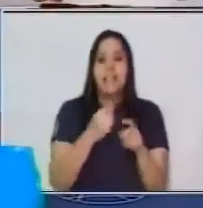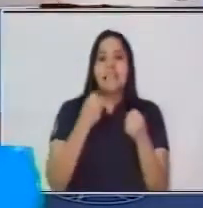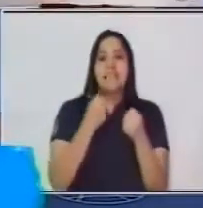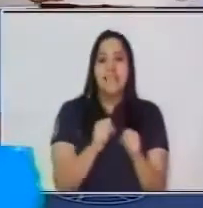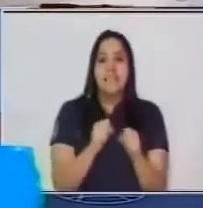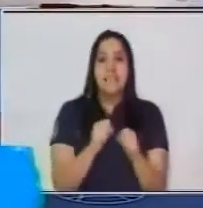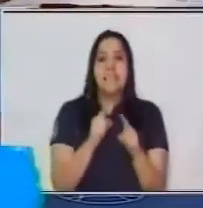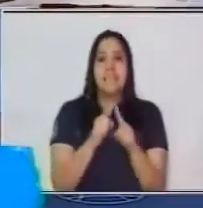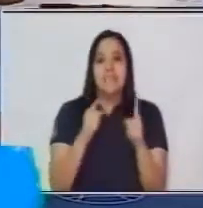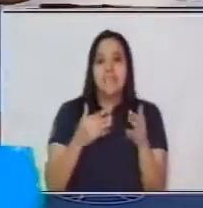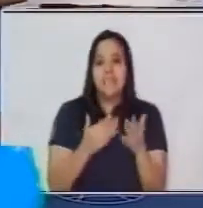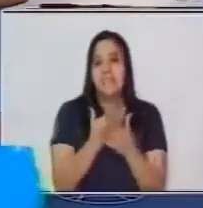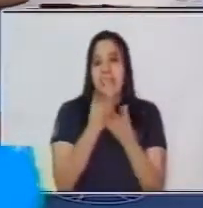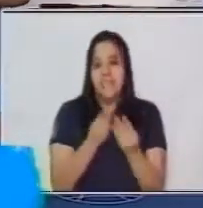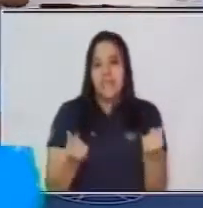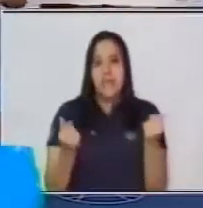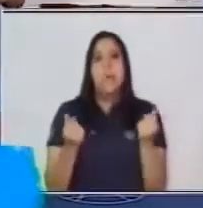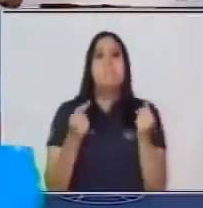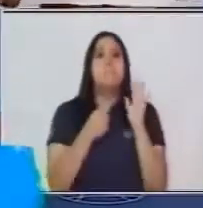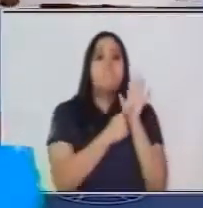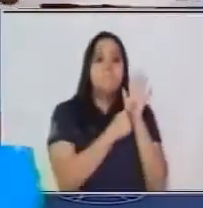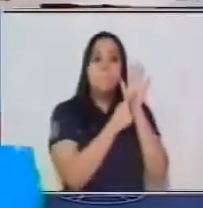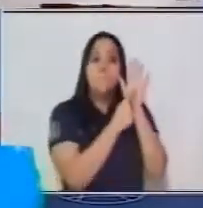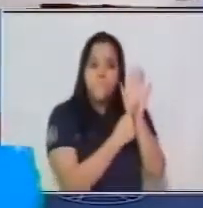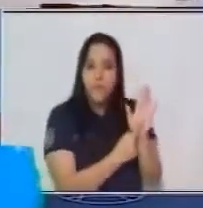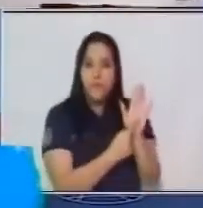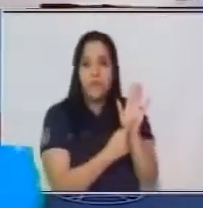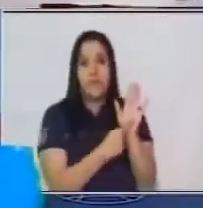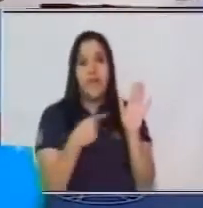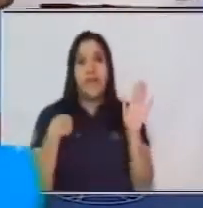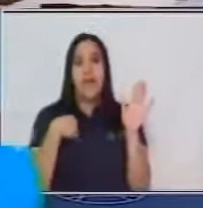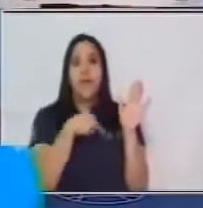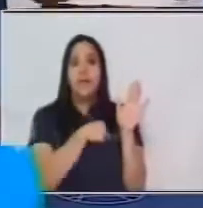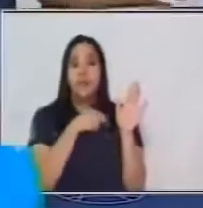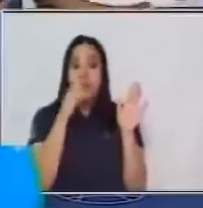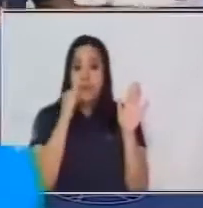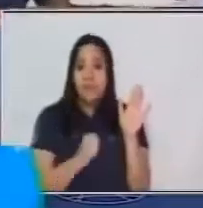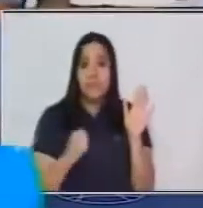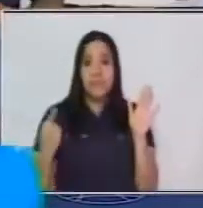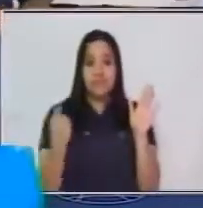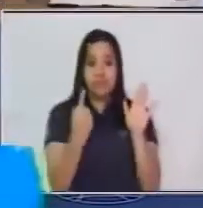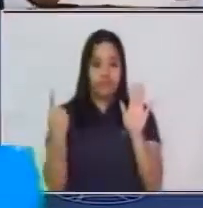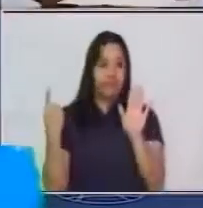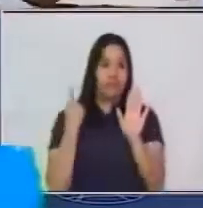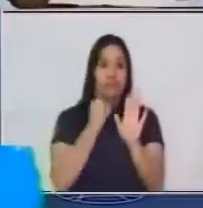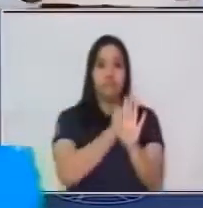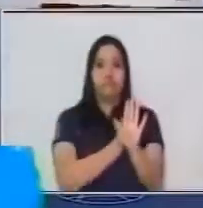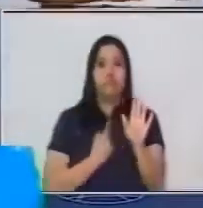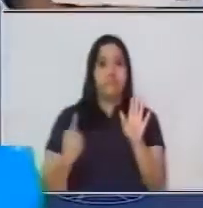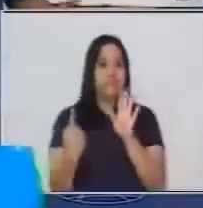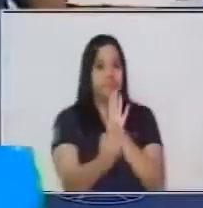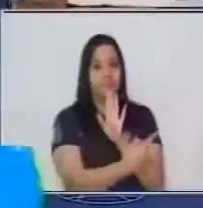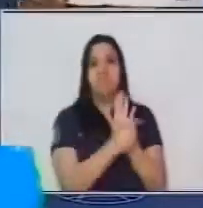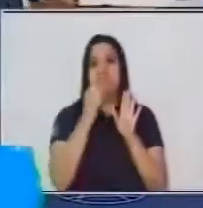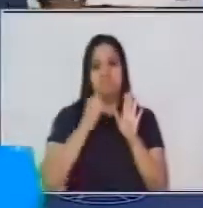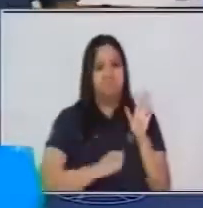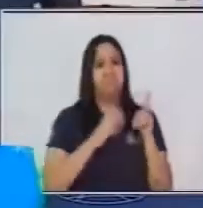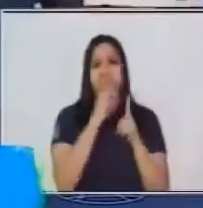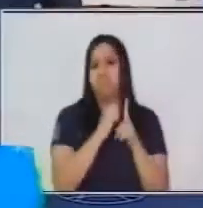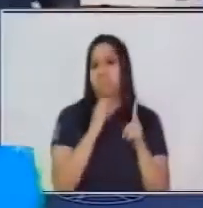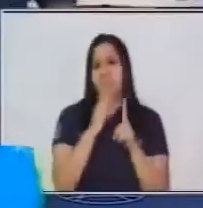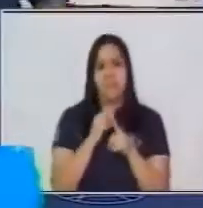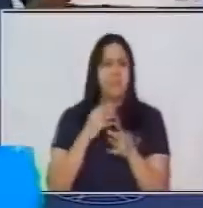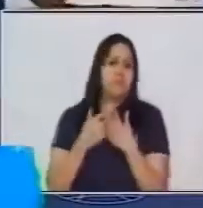sencilla. Para demostrarnos a veces que estamos rodeados pues de humor, de sátira, que